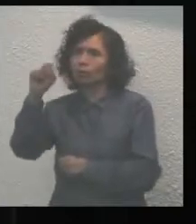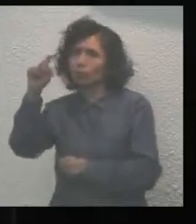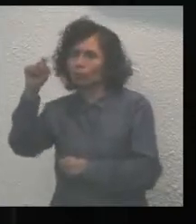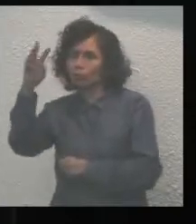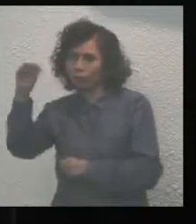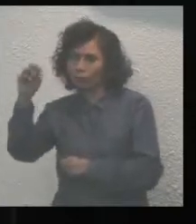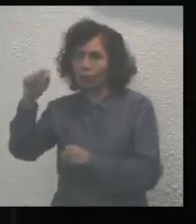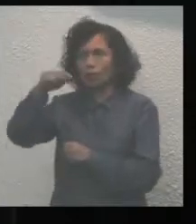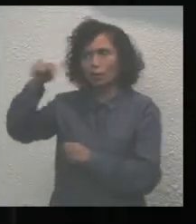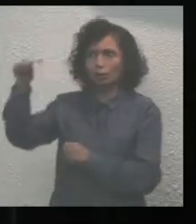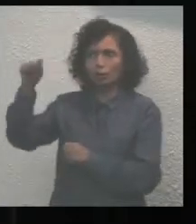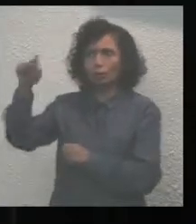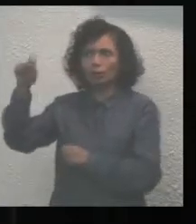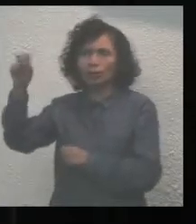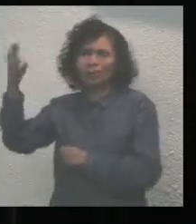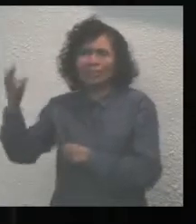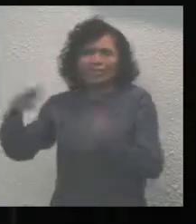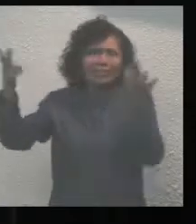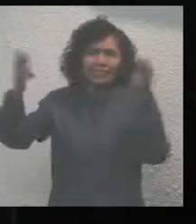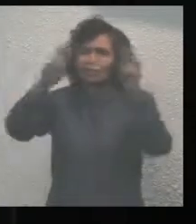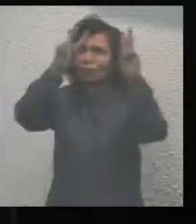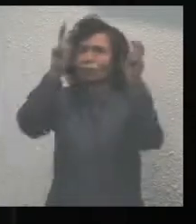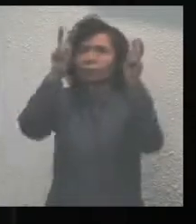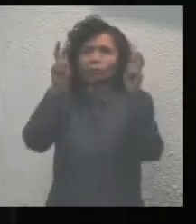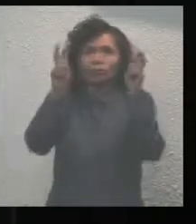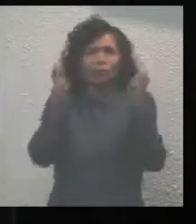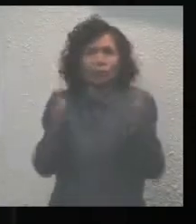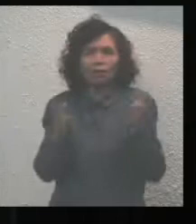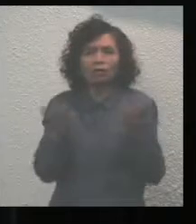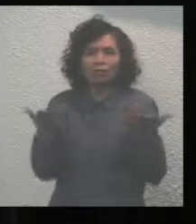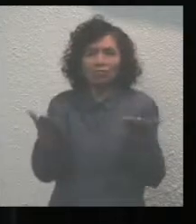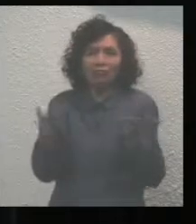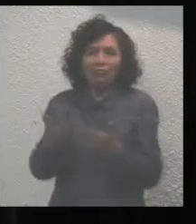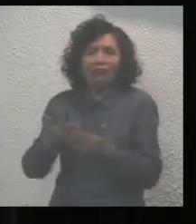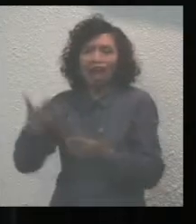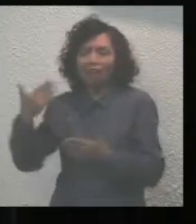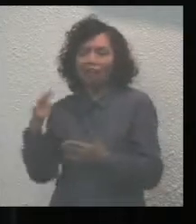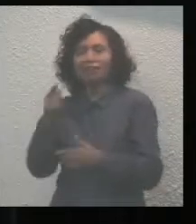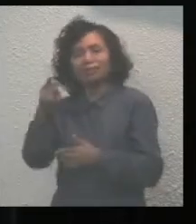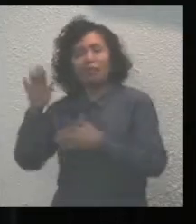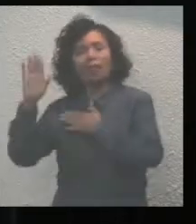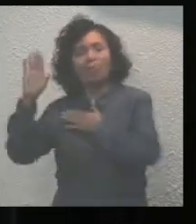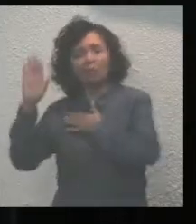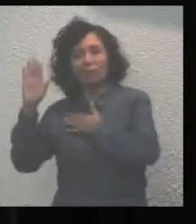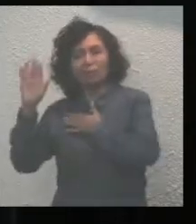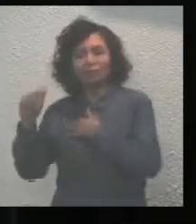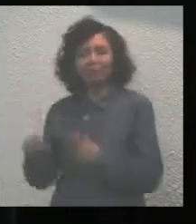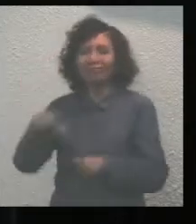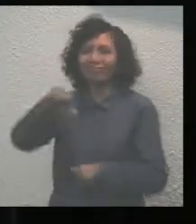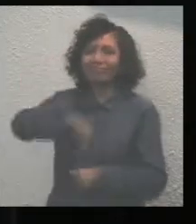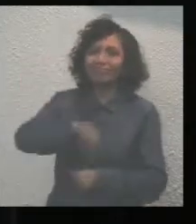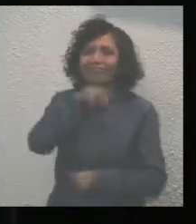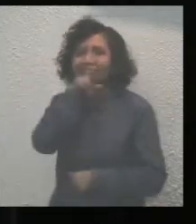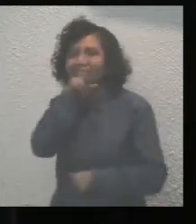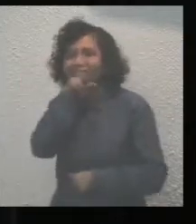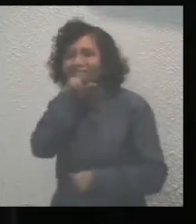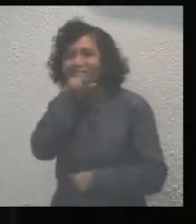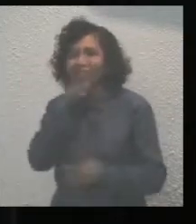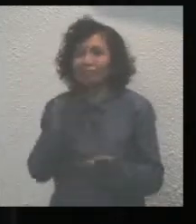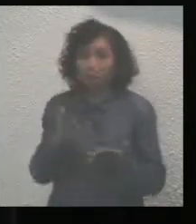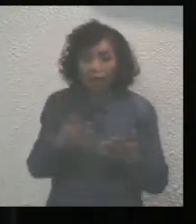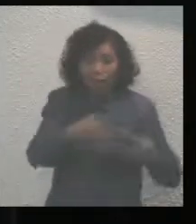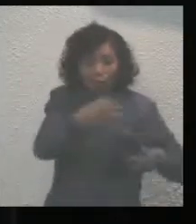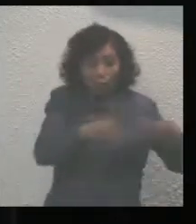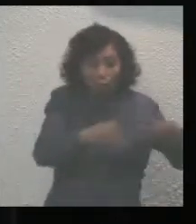3889-2022. Otros temas que no se atendieron, también prometidos en su campaña y que hoy preocupan a Quintana Roo, son la